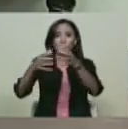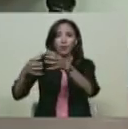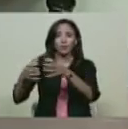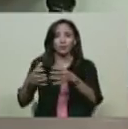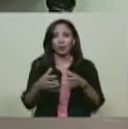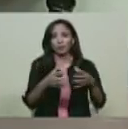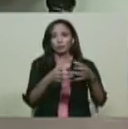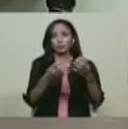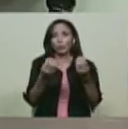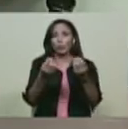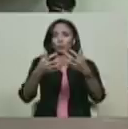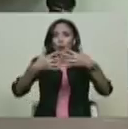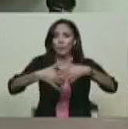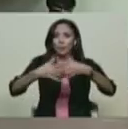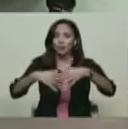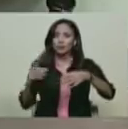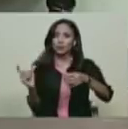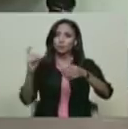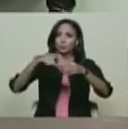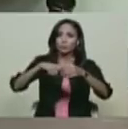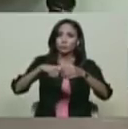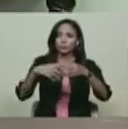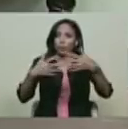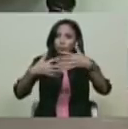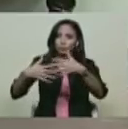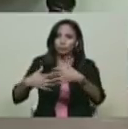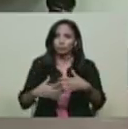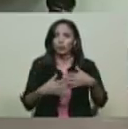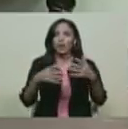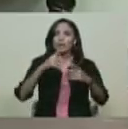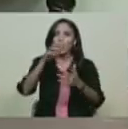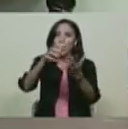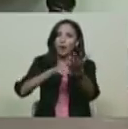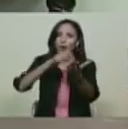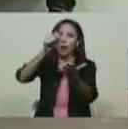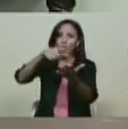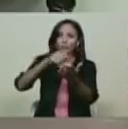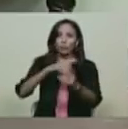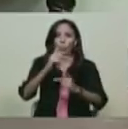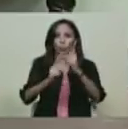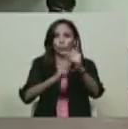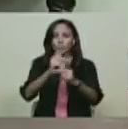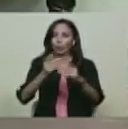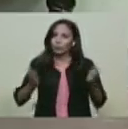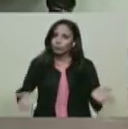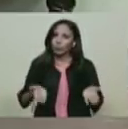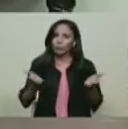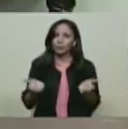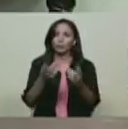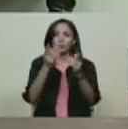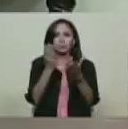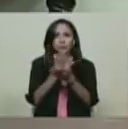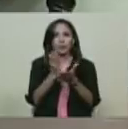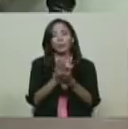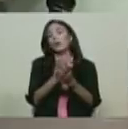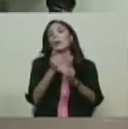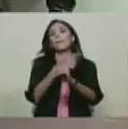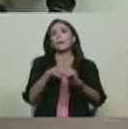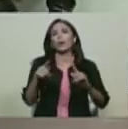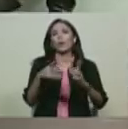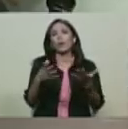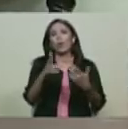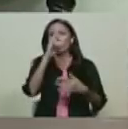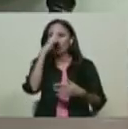poderosas de la industria y agroindustria del país, seguir avanzando. Pero sin lugar a dudas, mientras